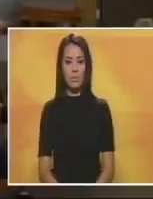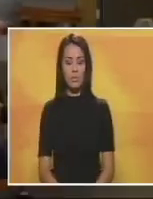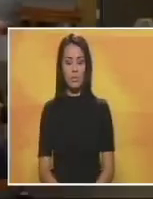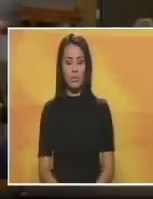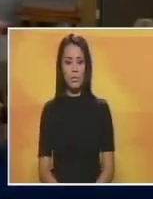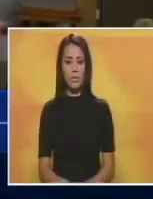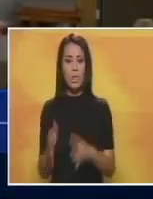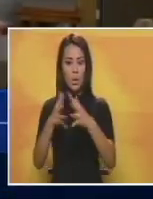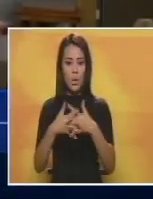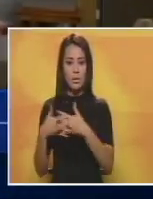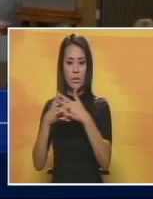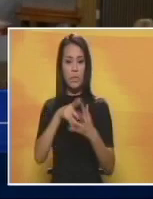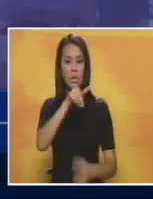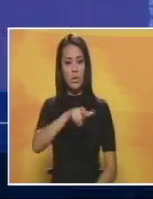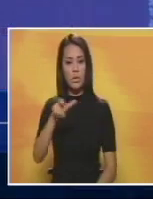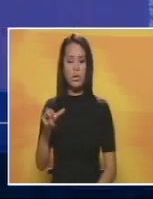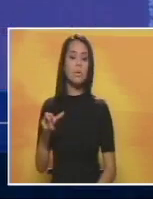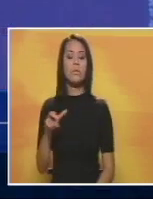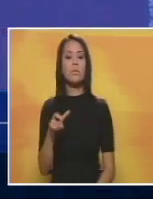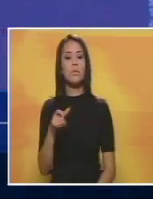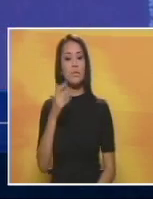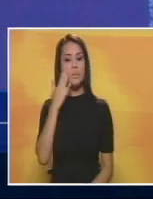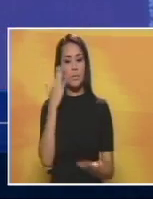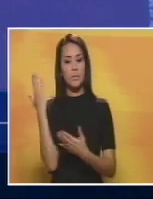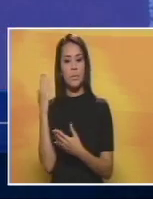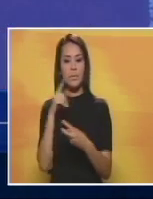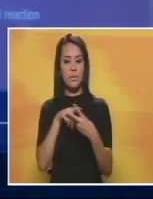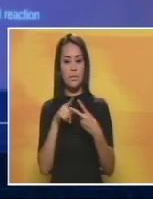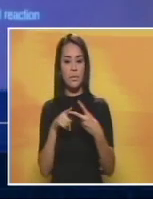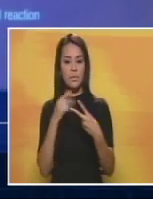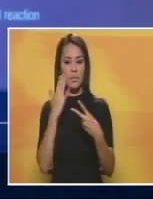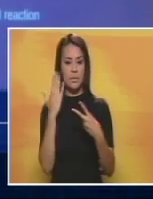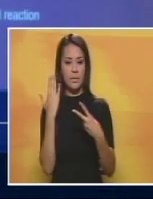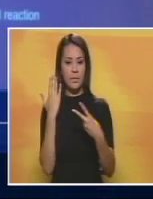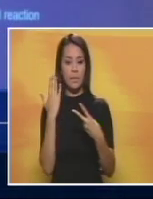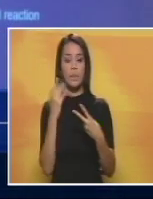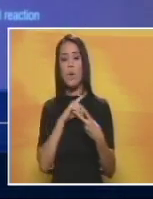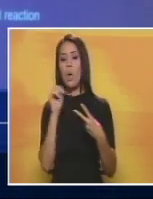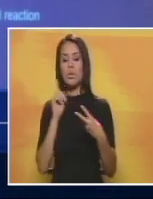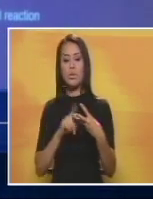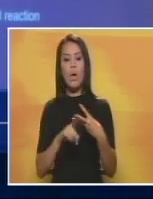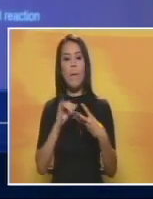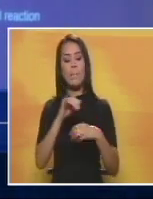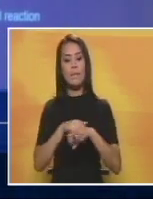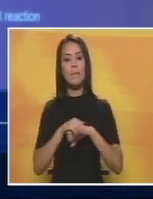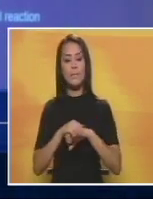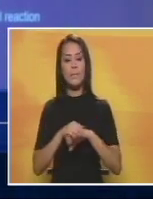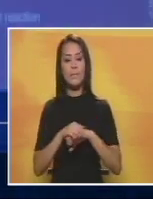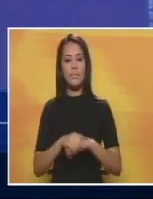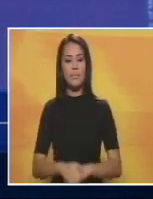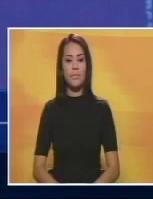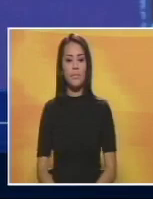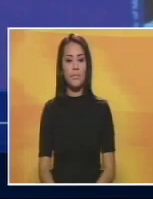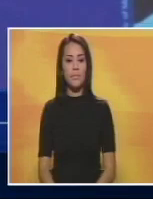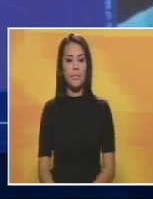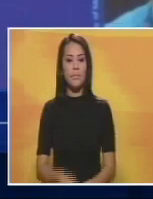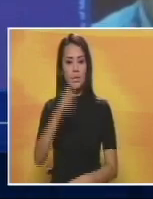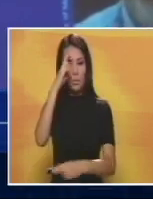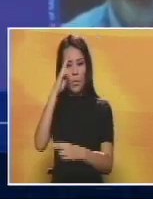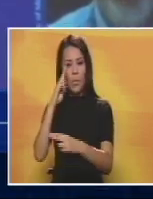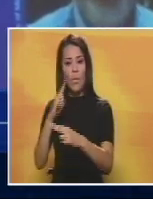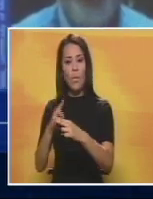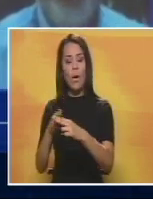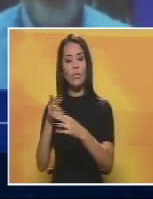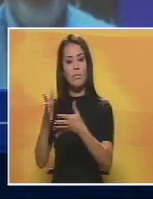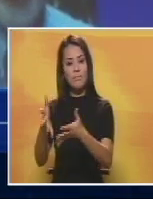Los estadounidenses Frances H. Arnold y George Smith y el británico Gregory P. Winter fueron galardonados con el